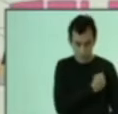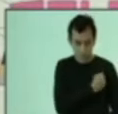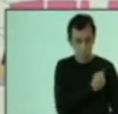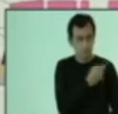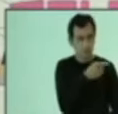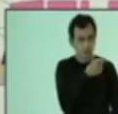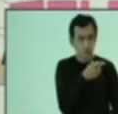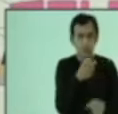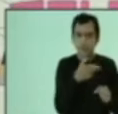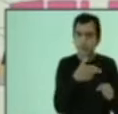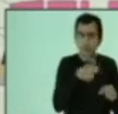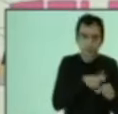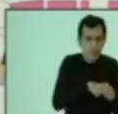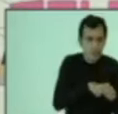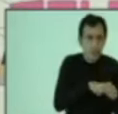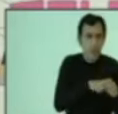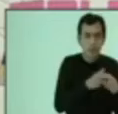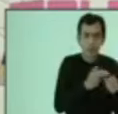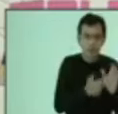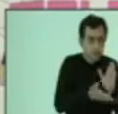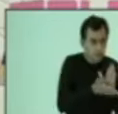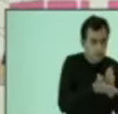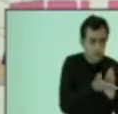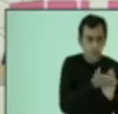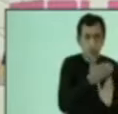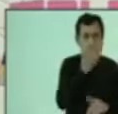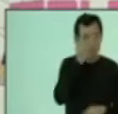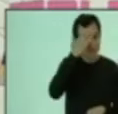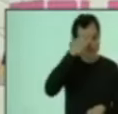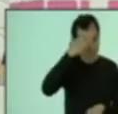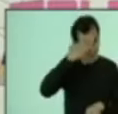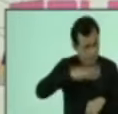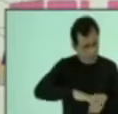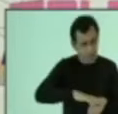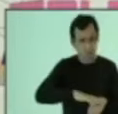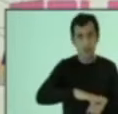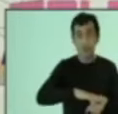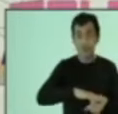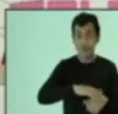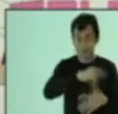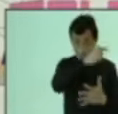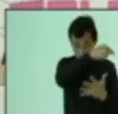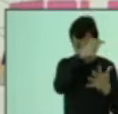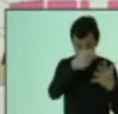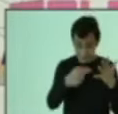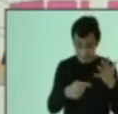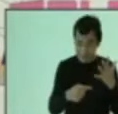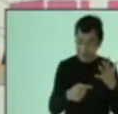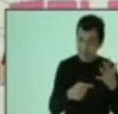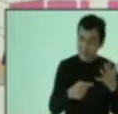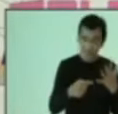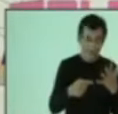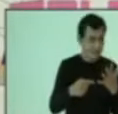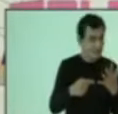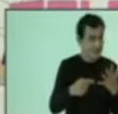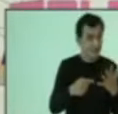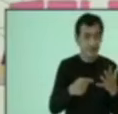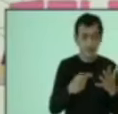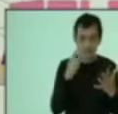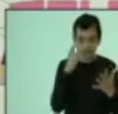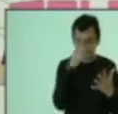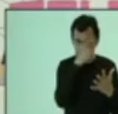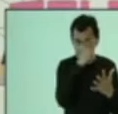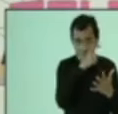las unidades de atención, sabemos que tienen lineamientos muy específicos la Secretaría de Salud a nivel